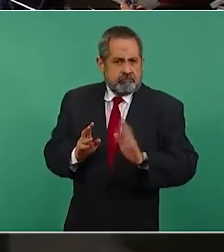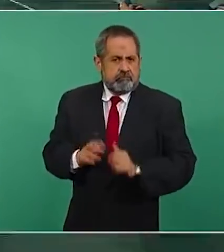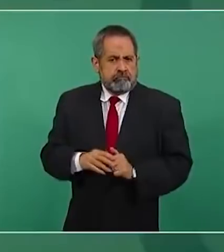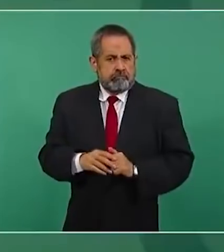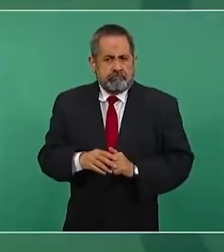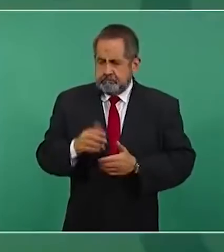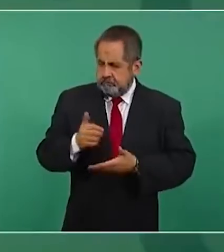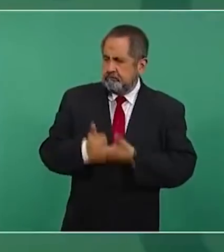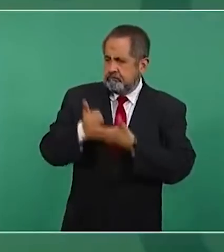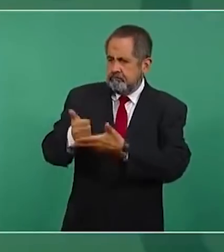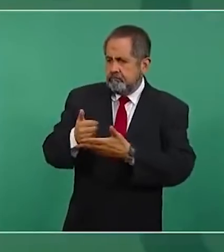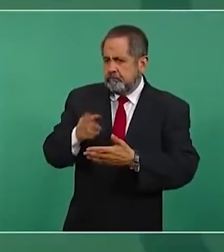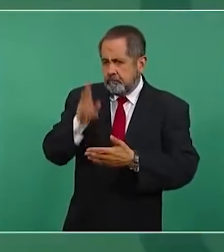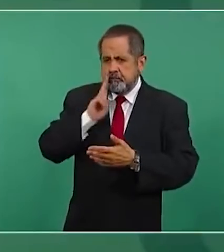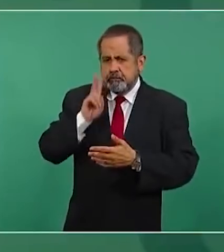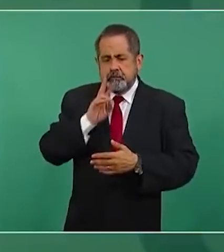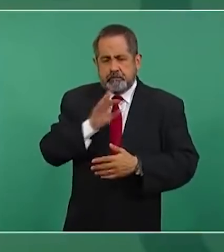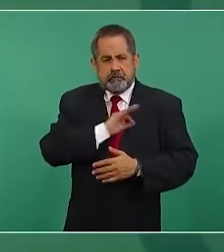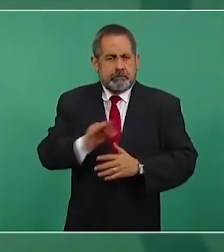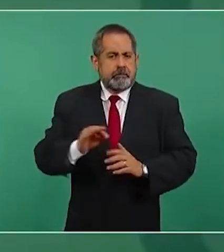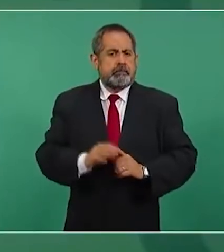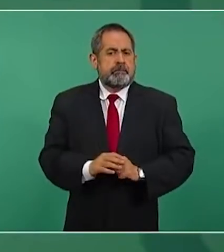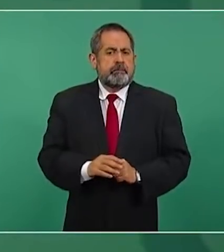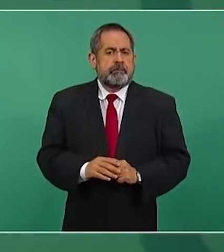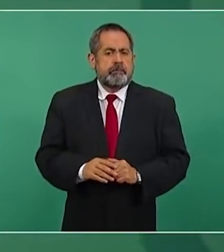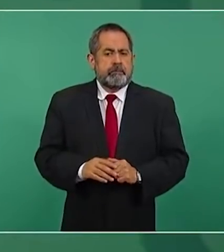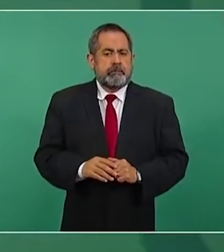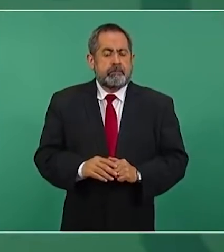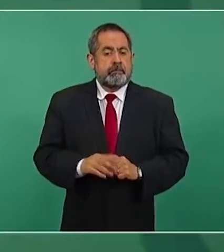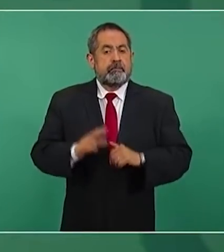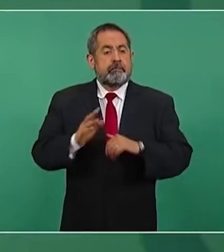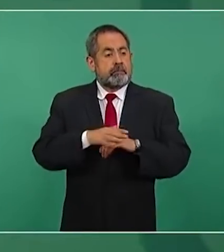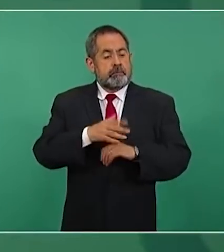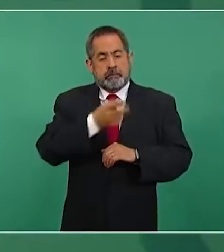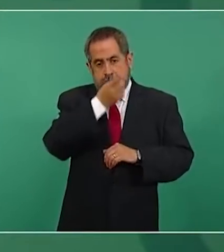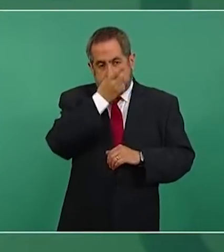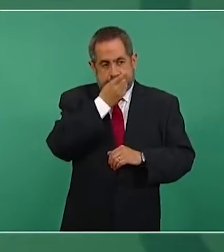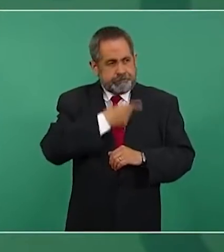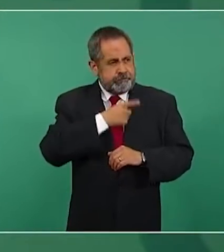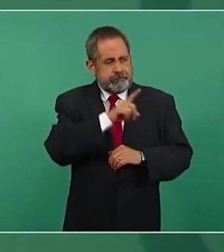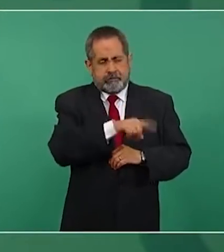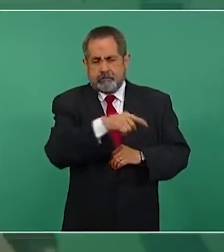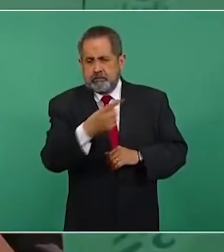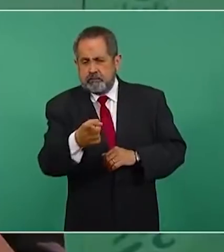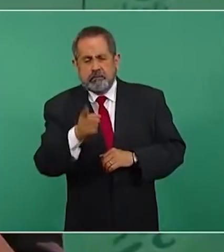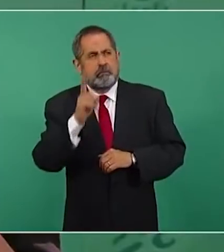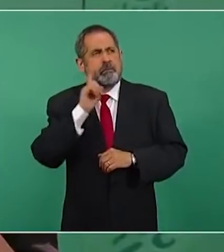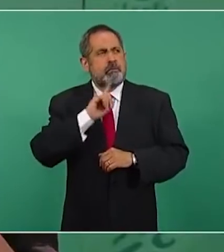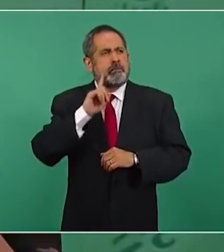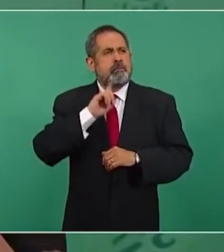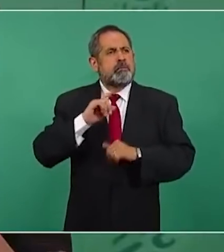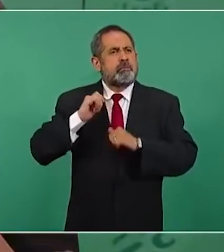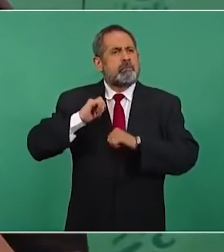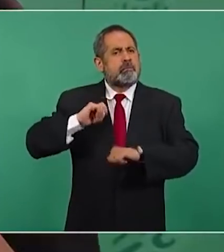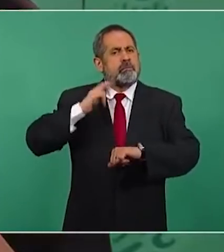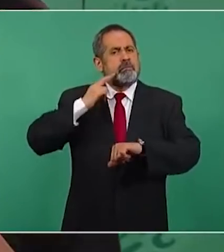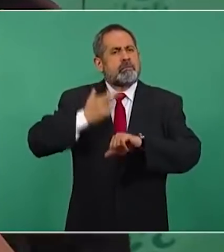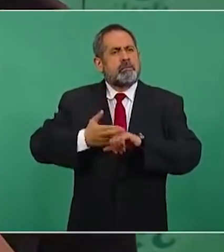a ayudar porque nos comentó fue la encargada de